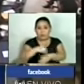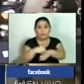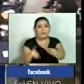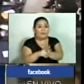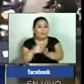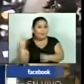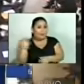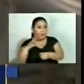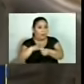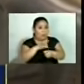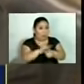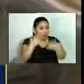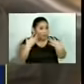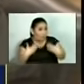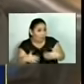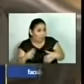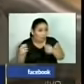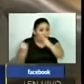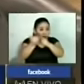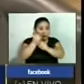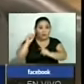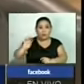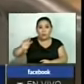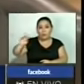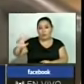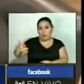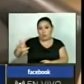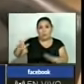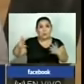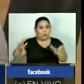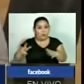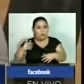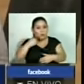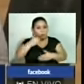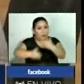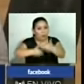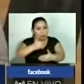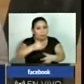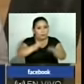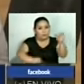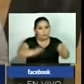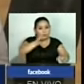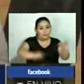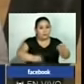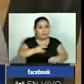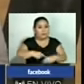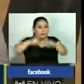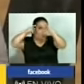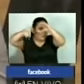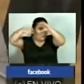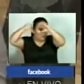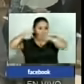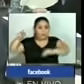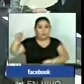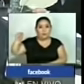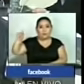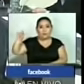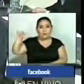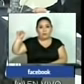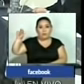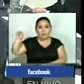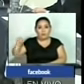diputados. De lograrse, el legislador sería procesado ante los tribunales. Con imágenes de Tatiana